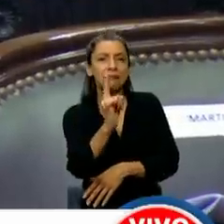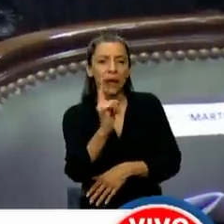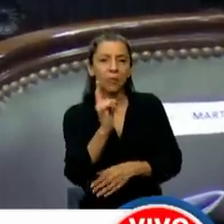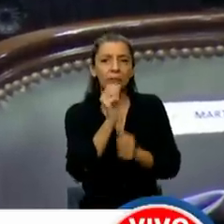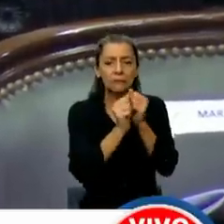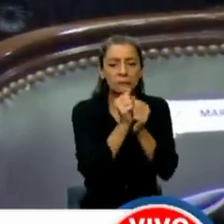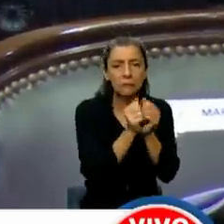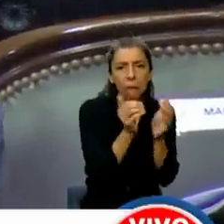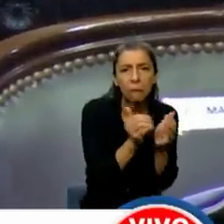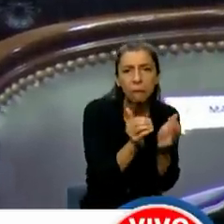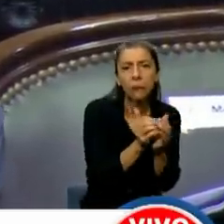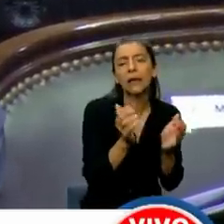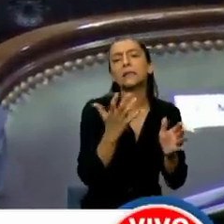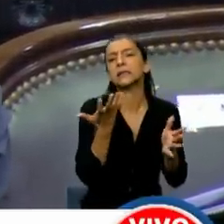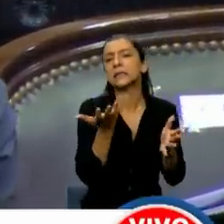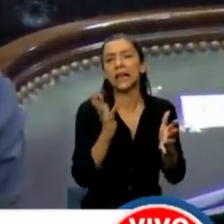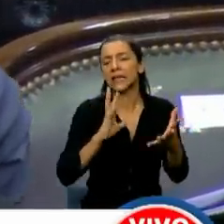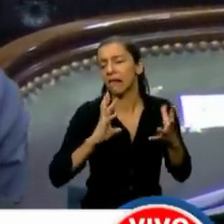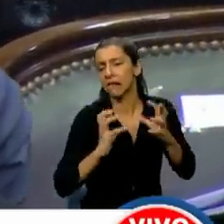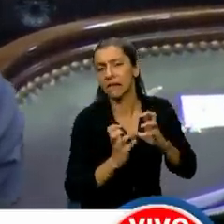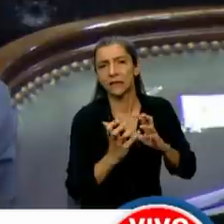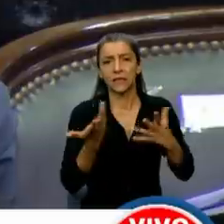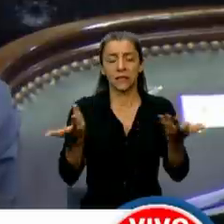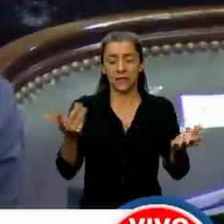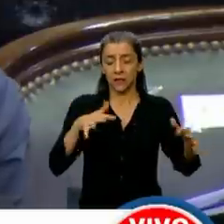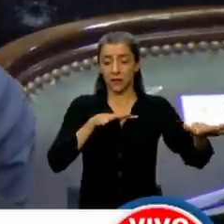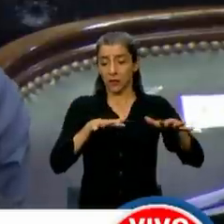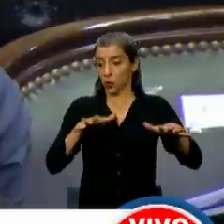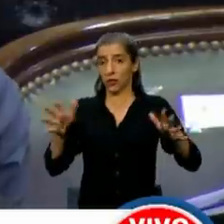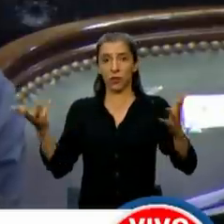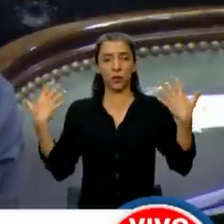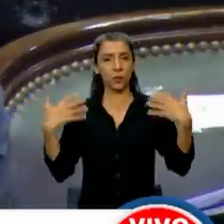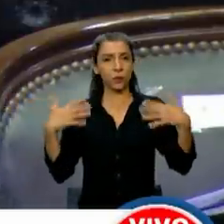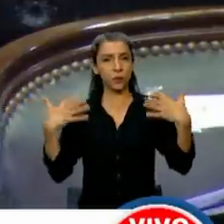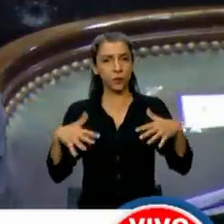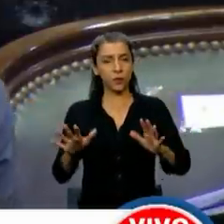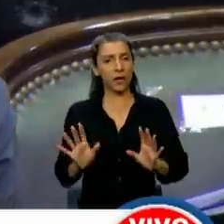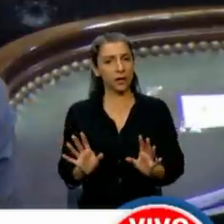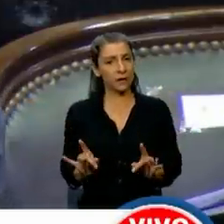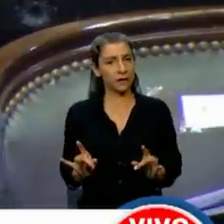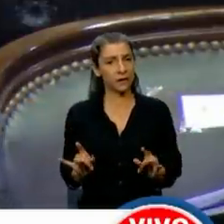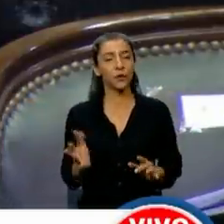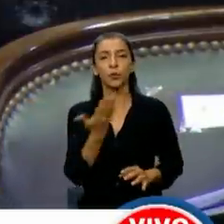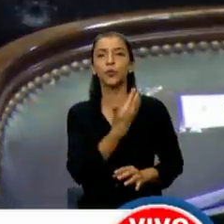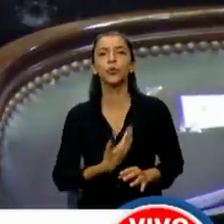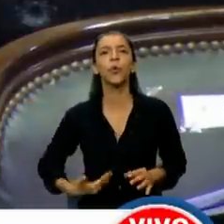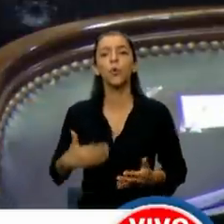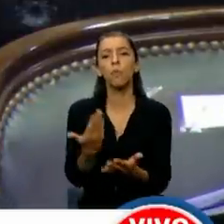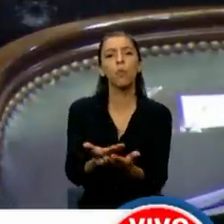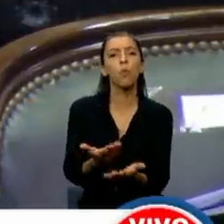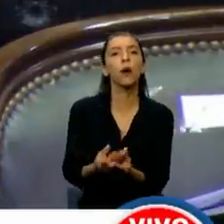crisis el escenario es sumamente crítico que nos propone el gobierno para superar estos